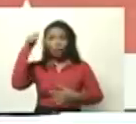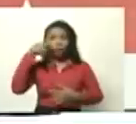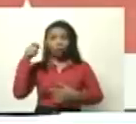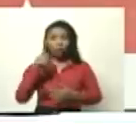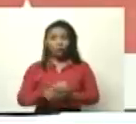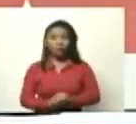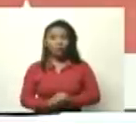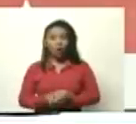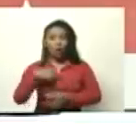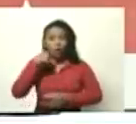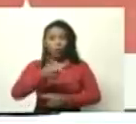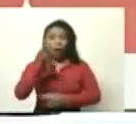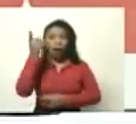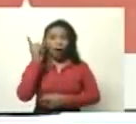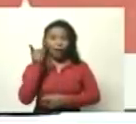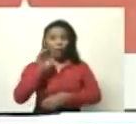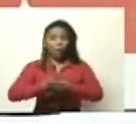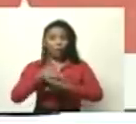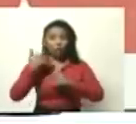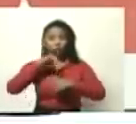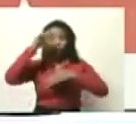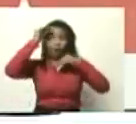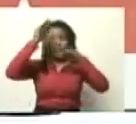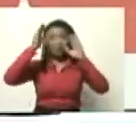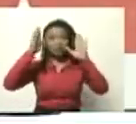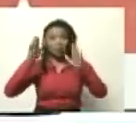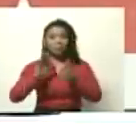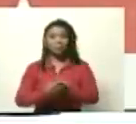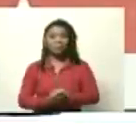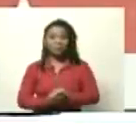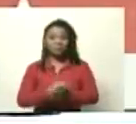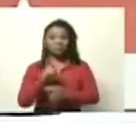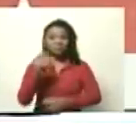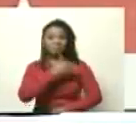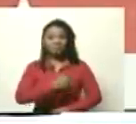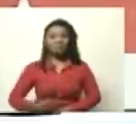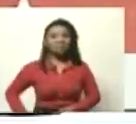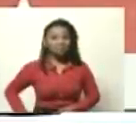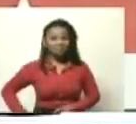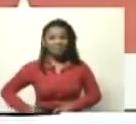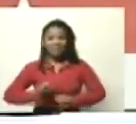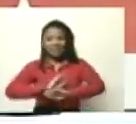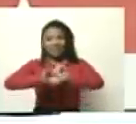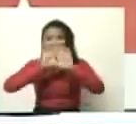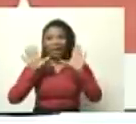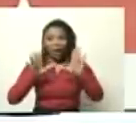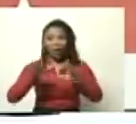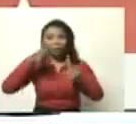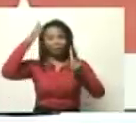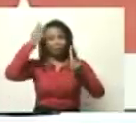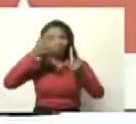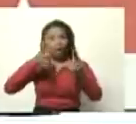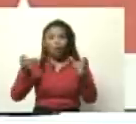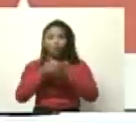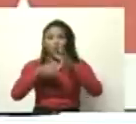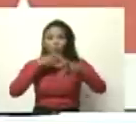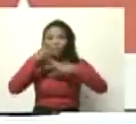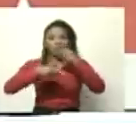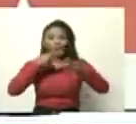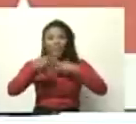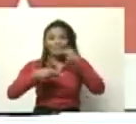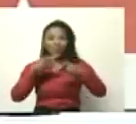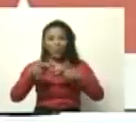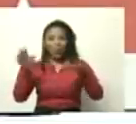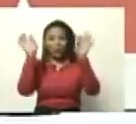lo dijimos ahí porque nos llama la atención esto, y el presidente ha sido muy claro, ha instruido al partido en